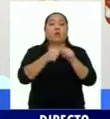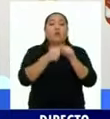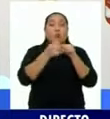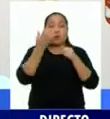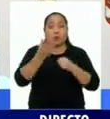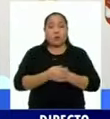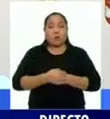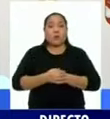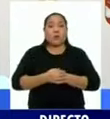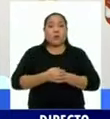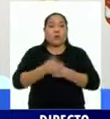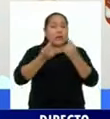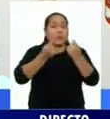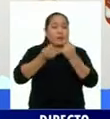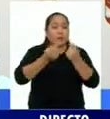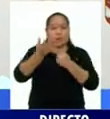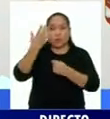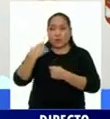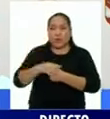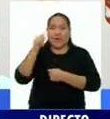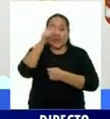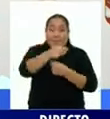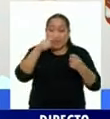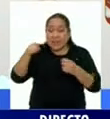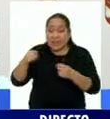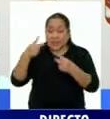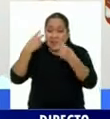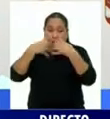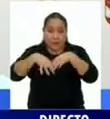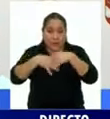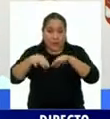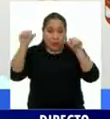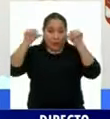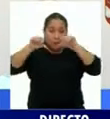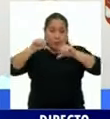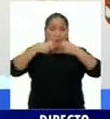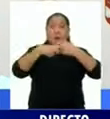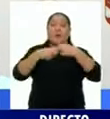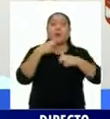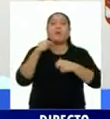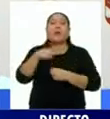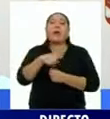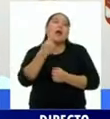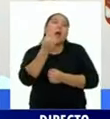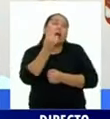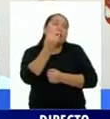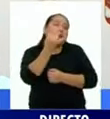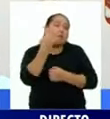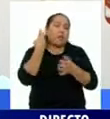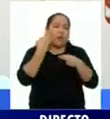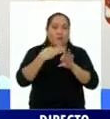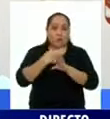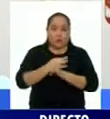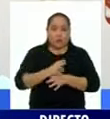anterior, a estas empresas en problemas, de alguna manera Reactiva